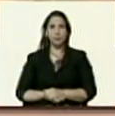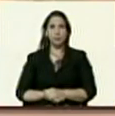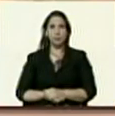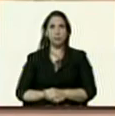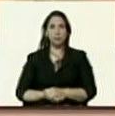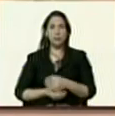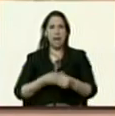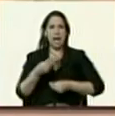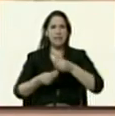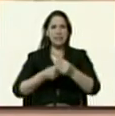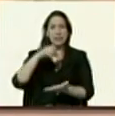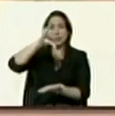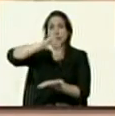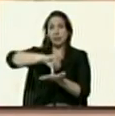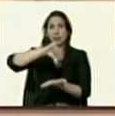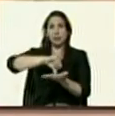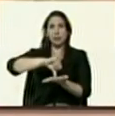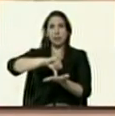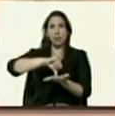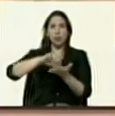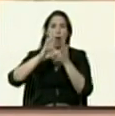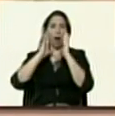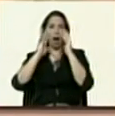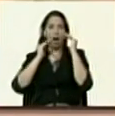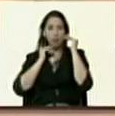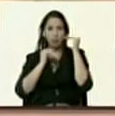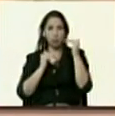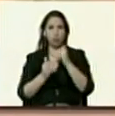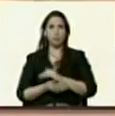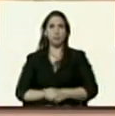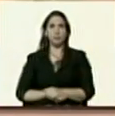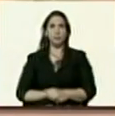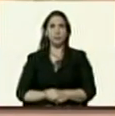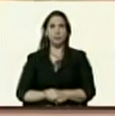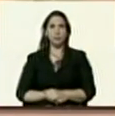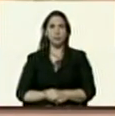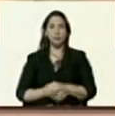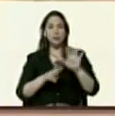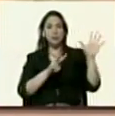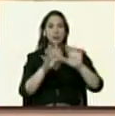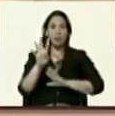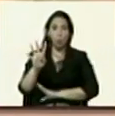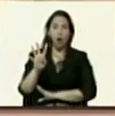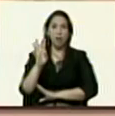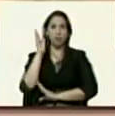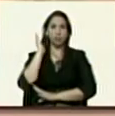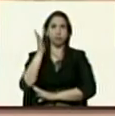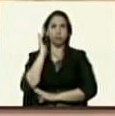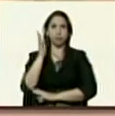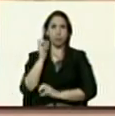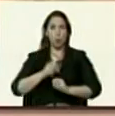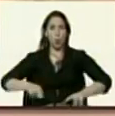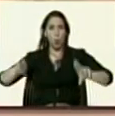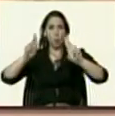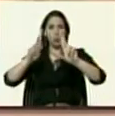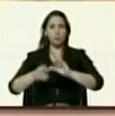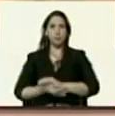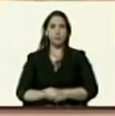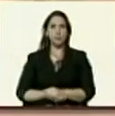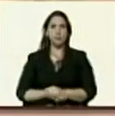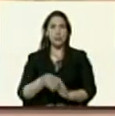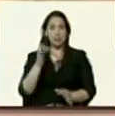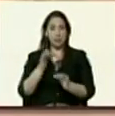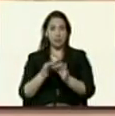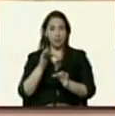poner el centro de atención de la 74 sesión de la Asamblea General de Naciones Unidas en